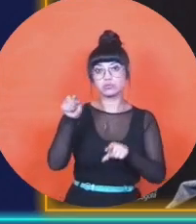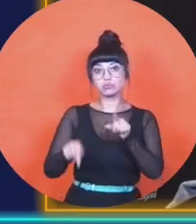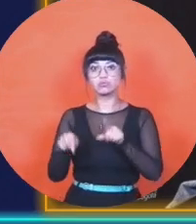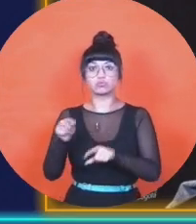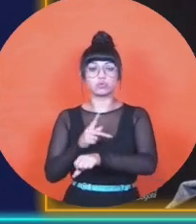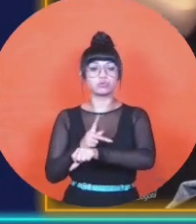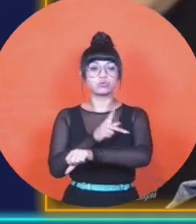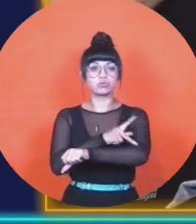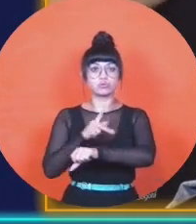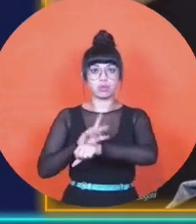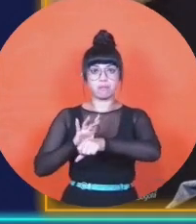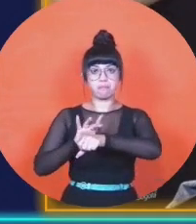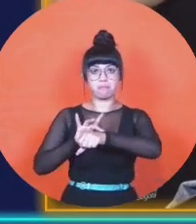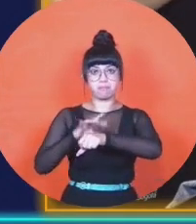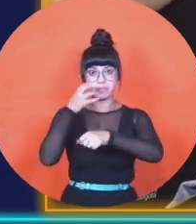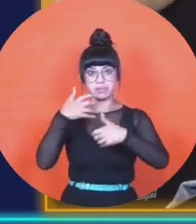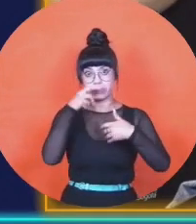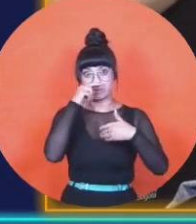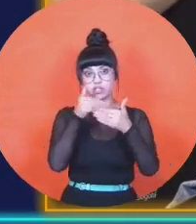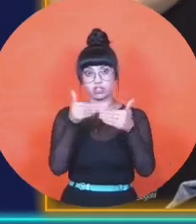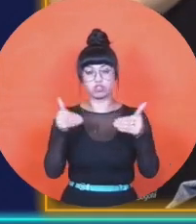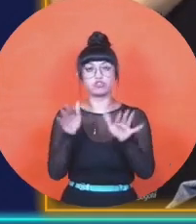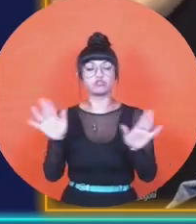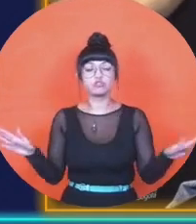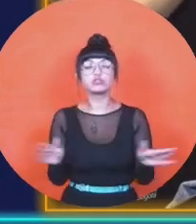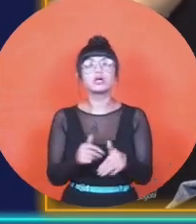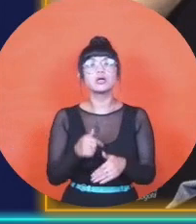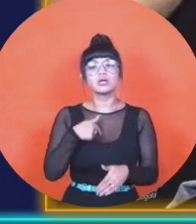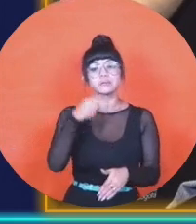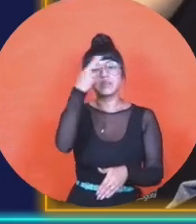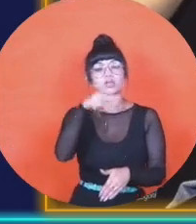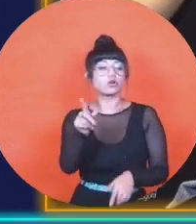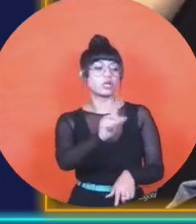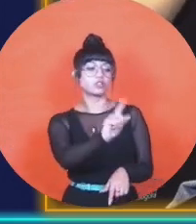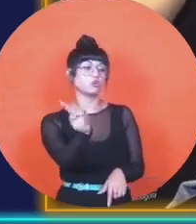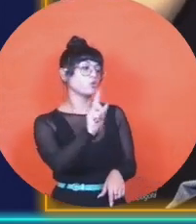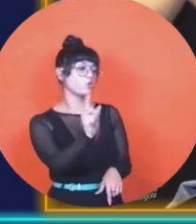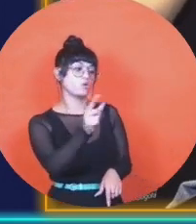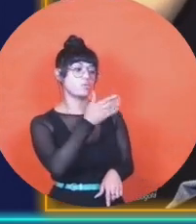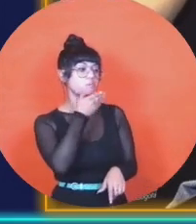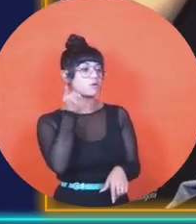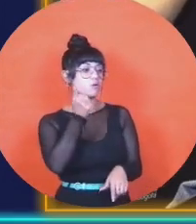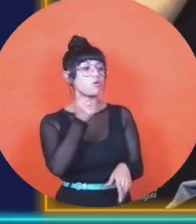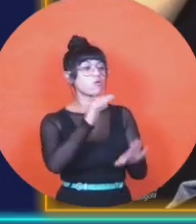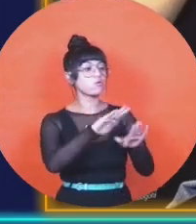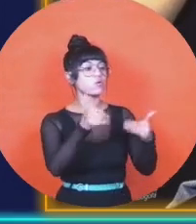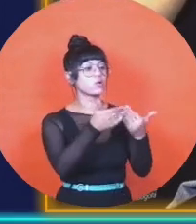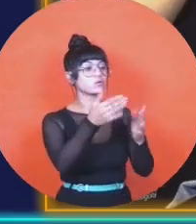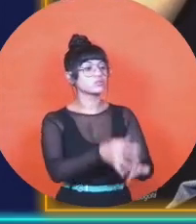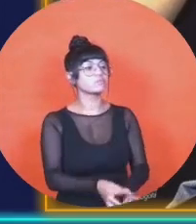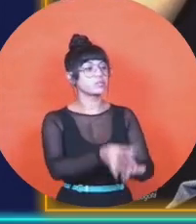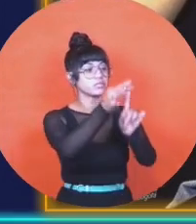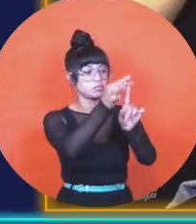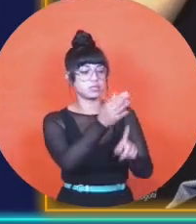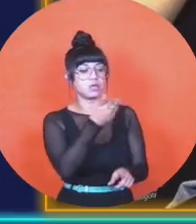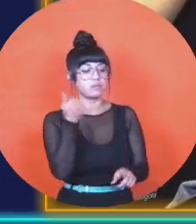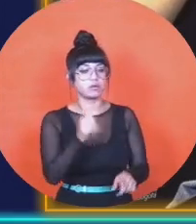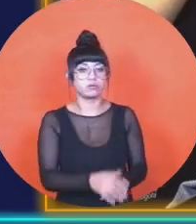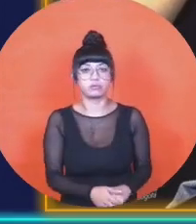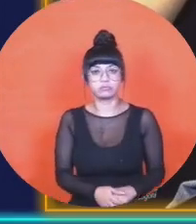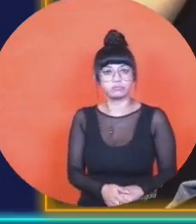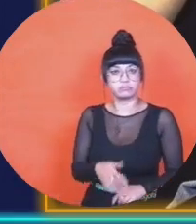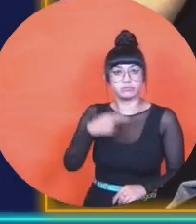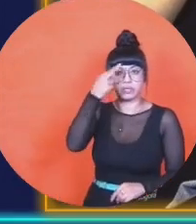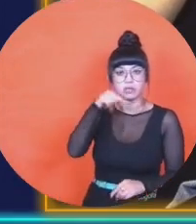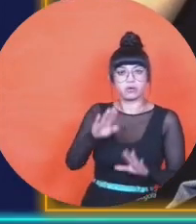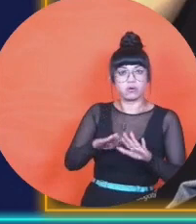neuropediatras y resulta y me dijeron que mi hijo no, que lo metiera a un colegio especial y todo. Resulta que mi hijo es el mejor del